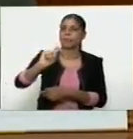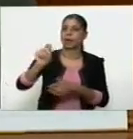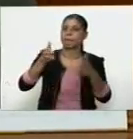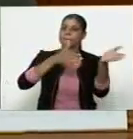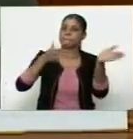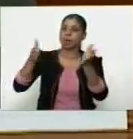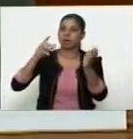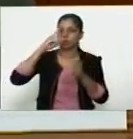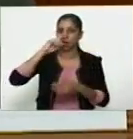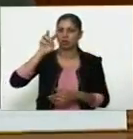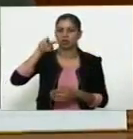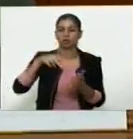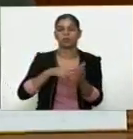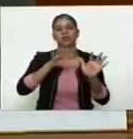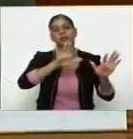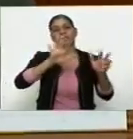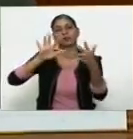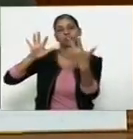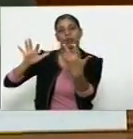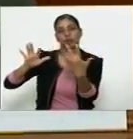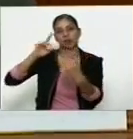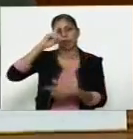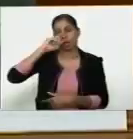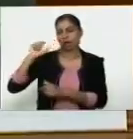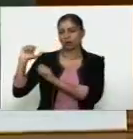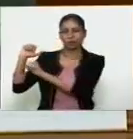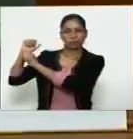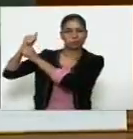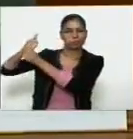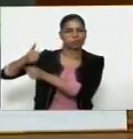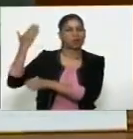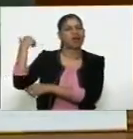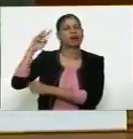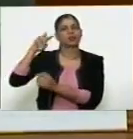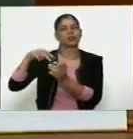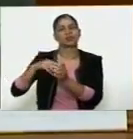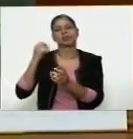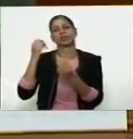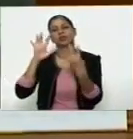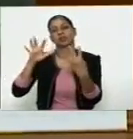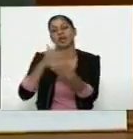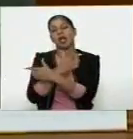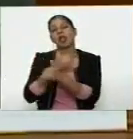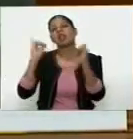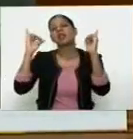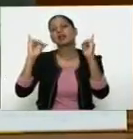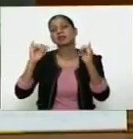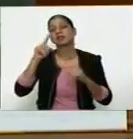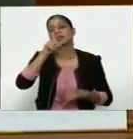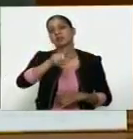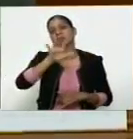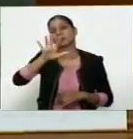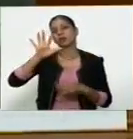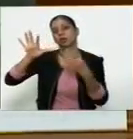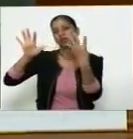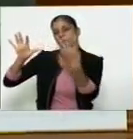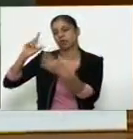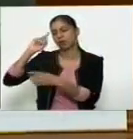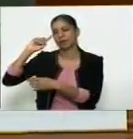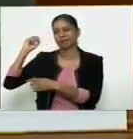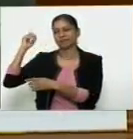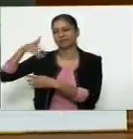marzo de 2018, año 207 de la Independencia, 159 de la